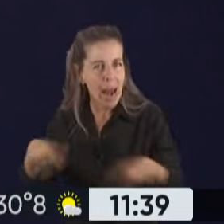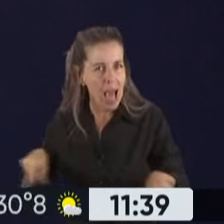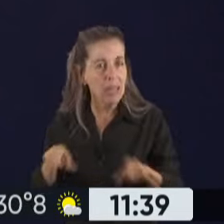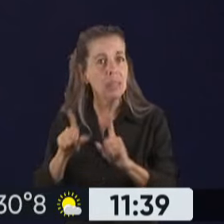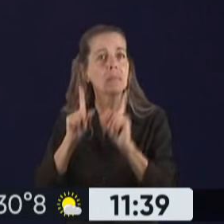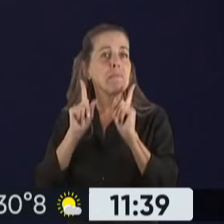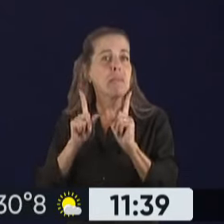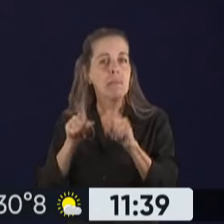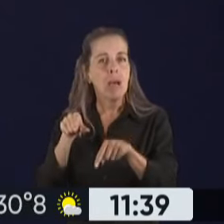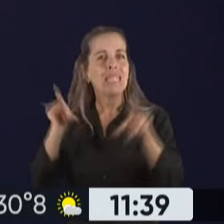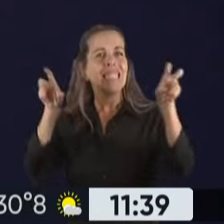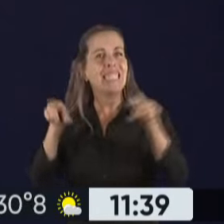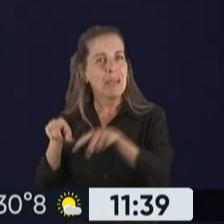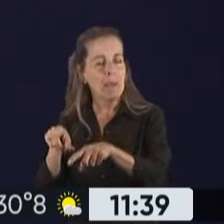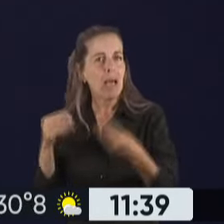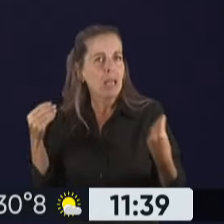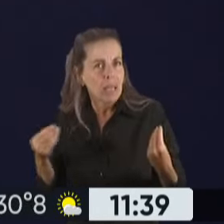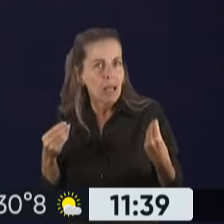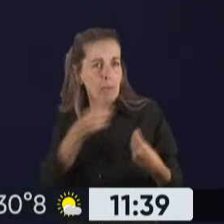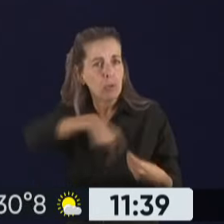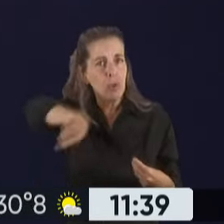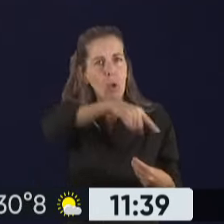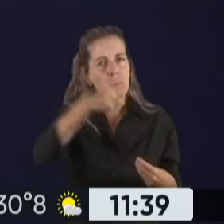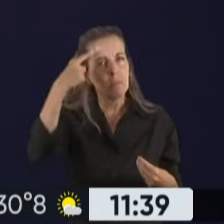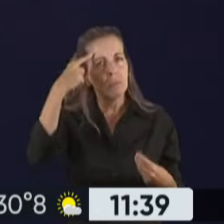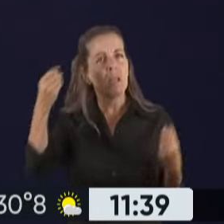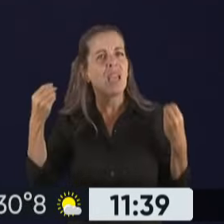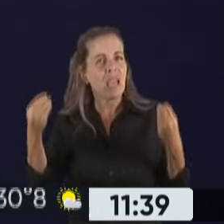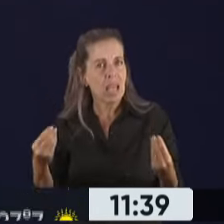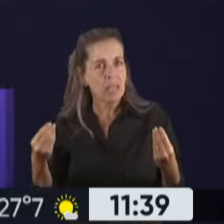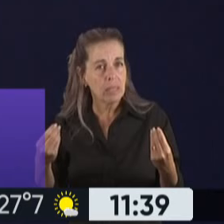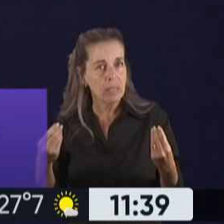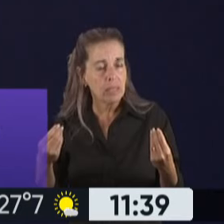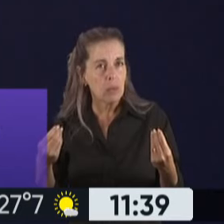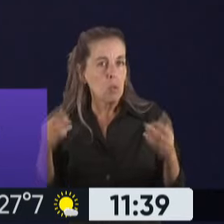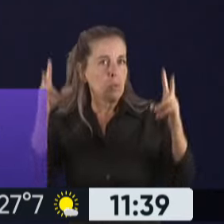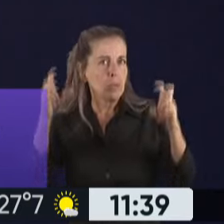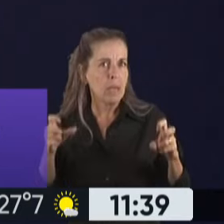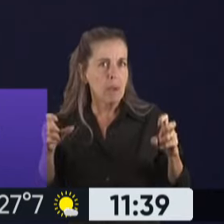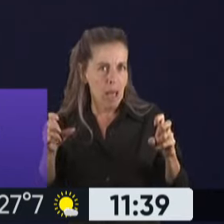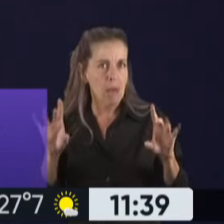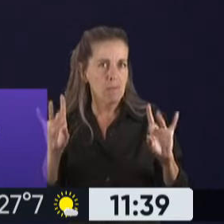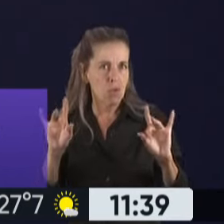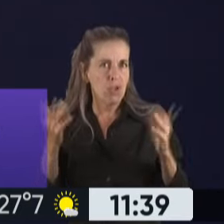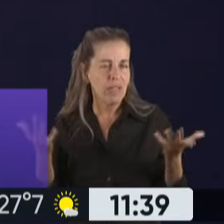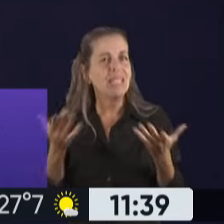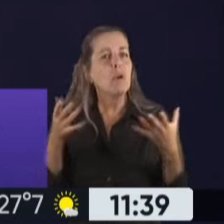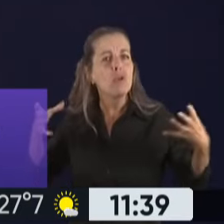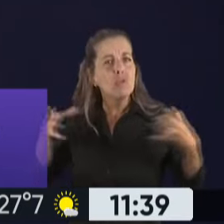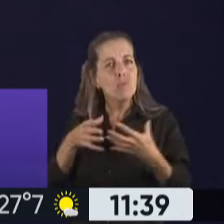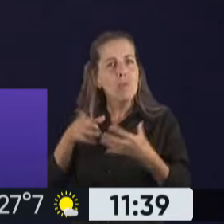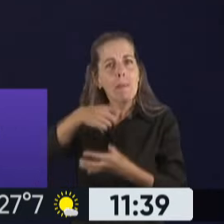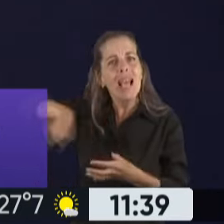este tipo de cuestiones uno está hablando En definitiva de la cara más cruel de la política o de la